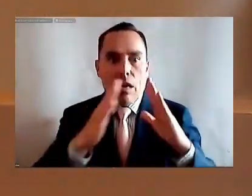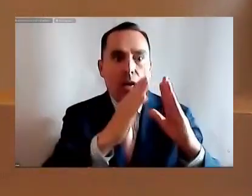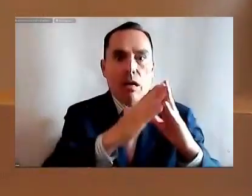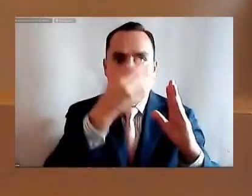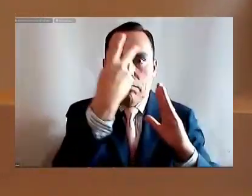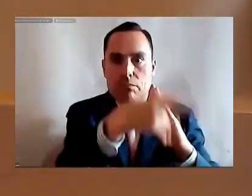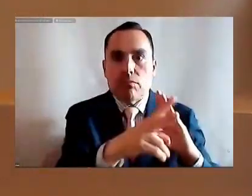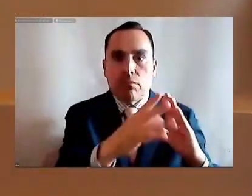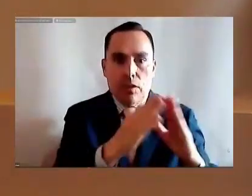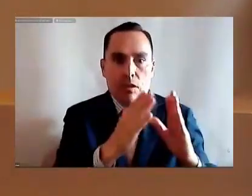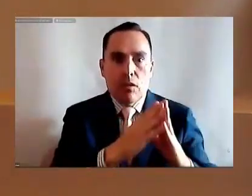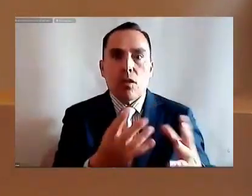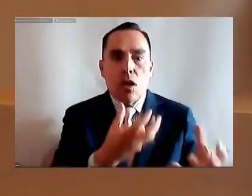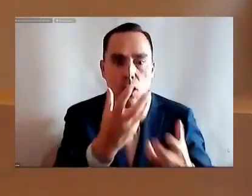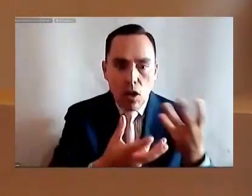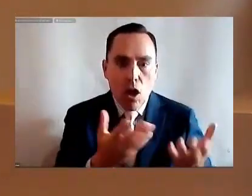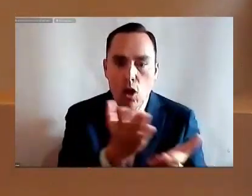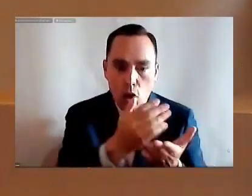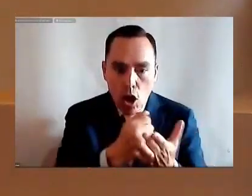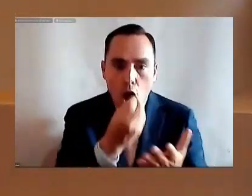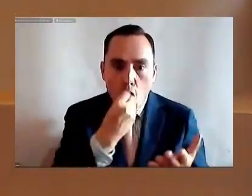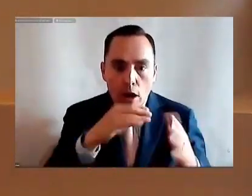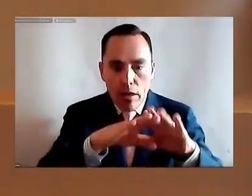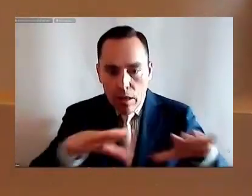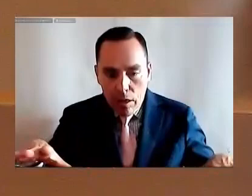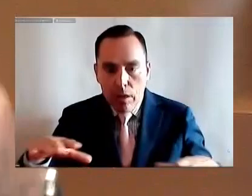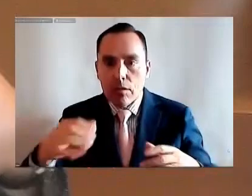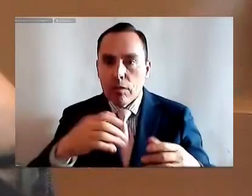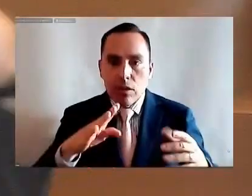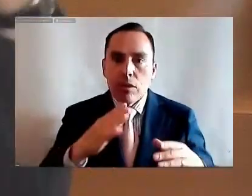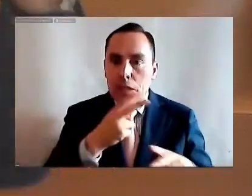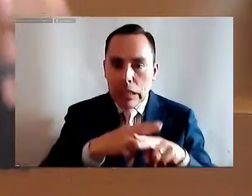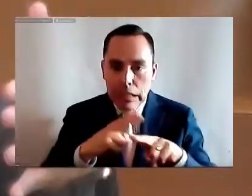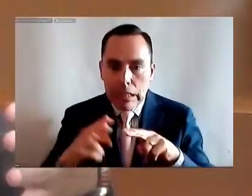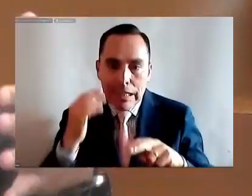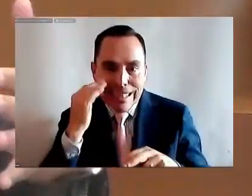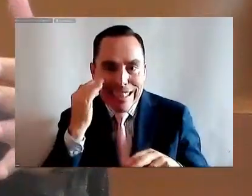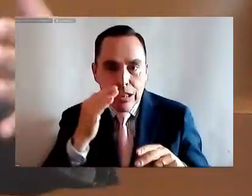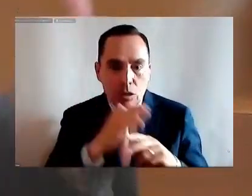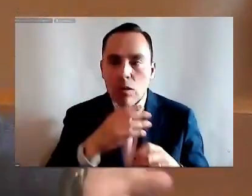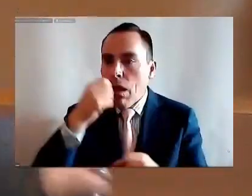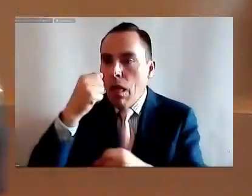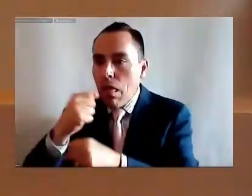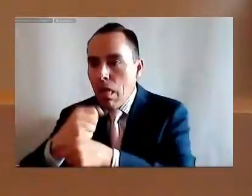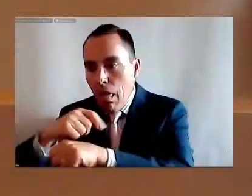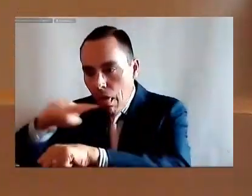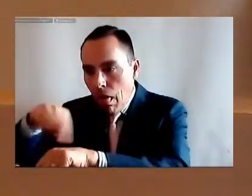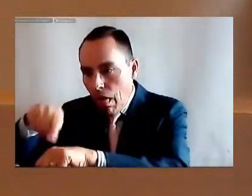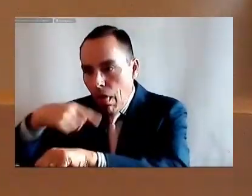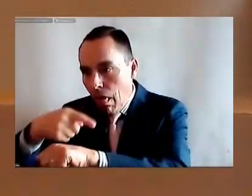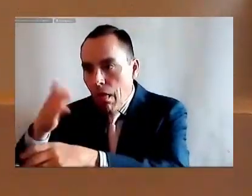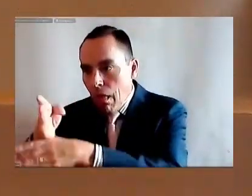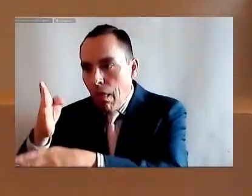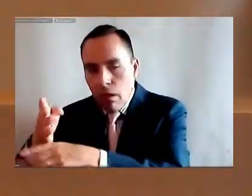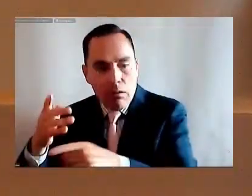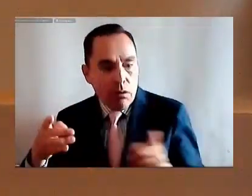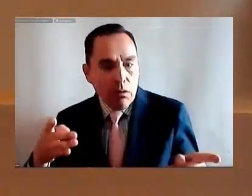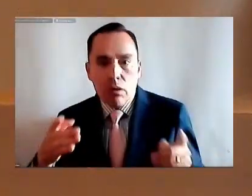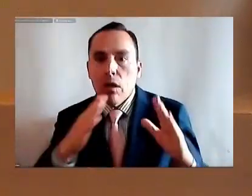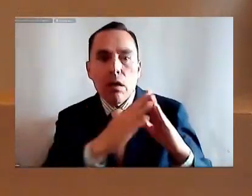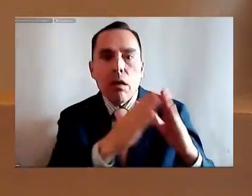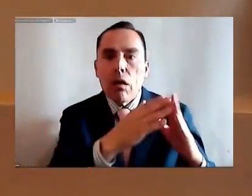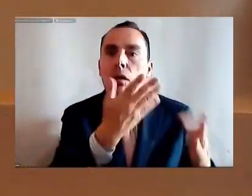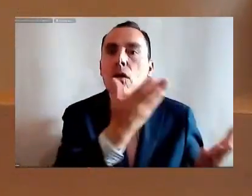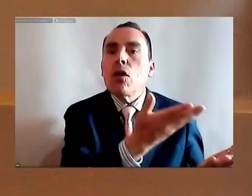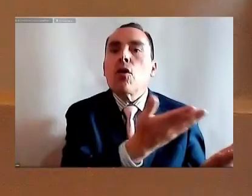que cocinar, hacer las camas, preparar a los niños, y si la mujer trabajaba muchas horas, no iba a quedar con tiempo de hacer esa